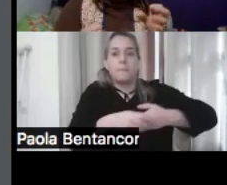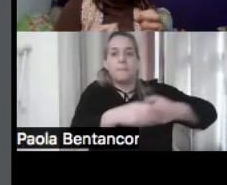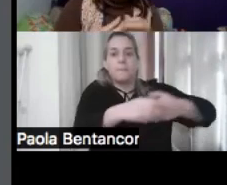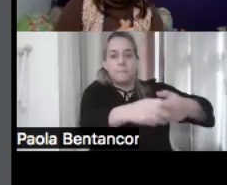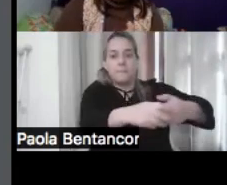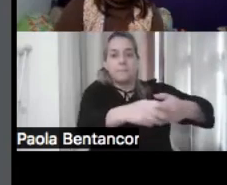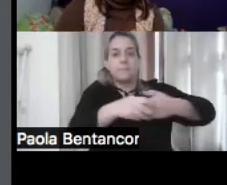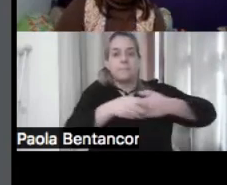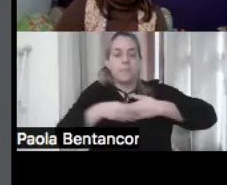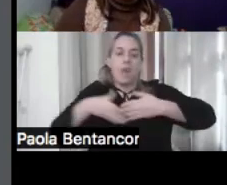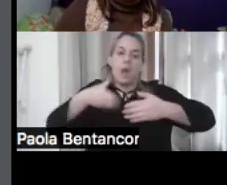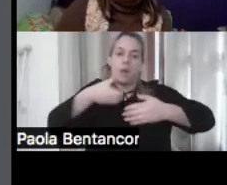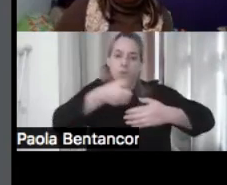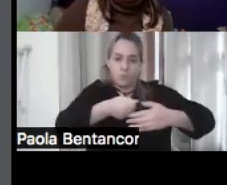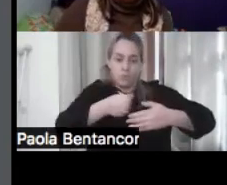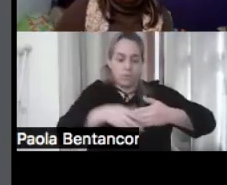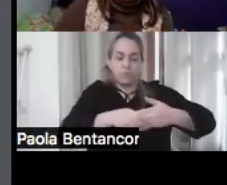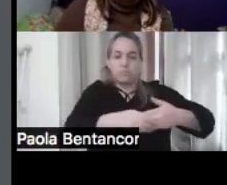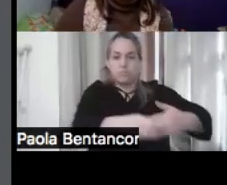movilizando a la persona.